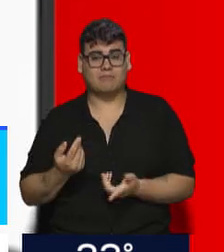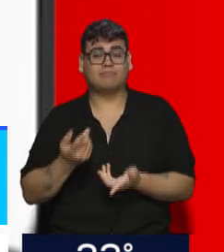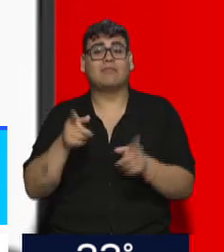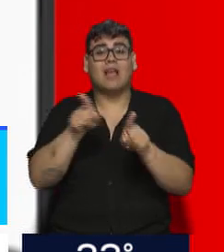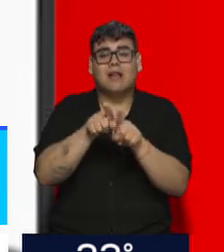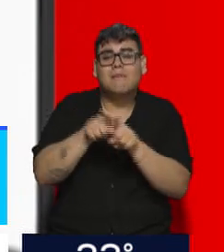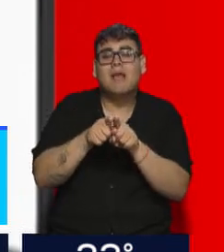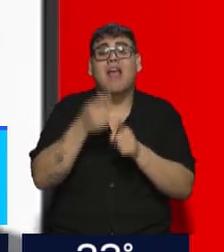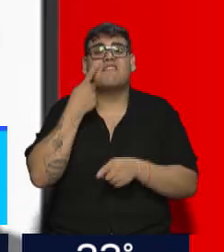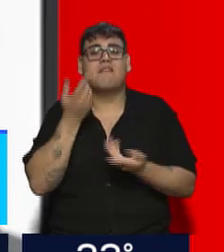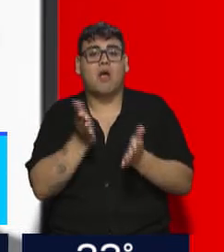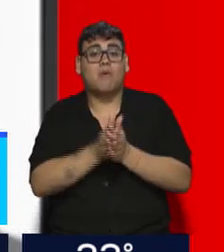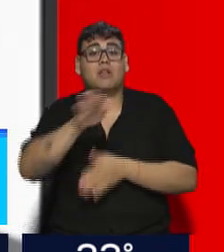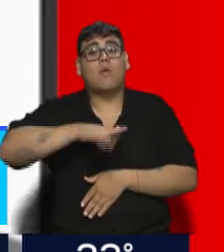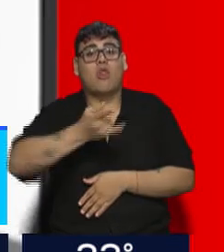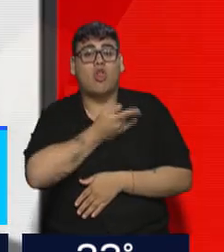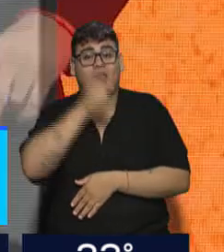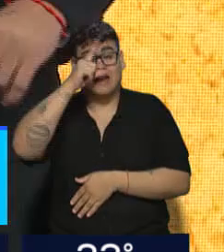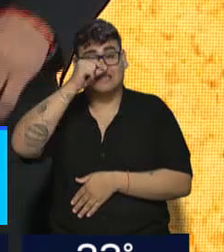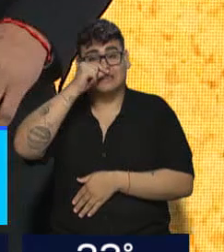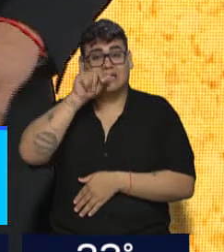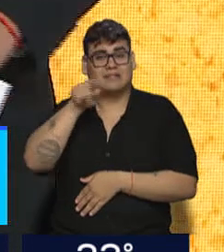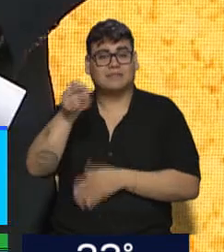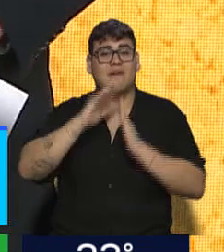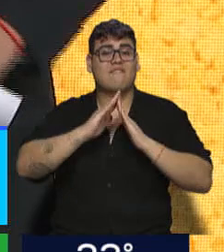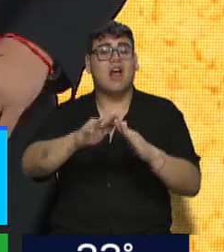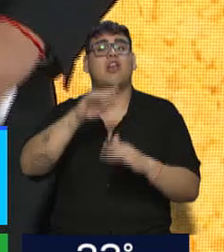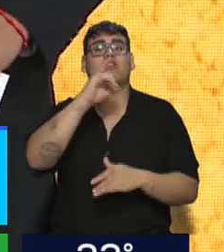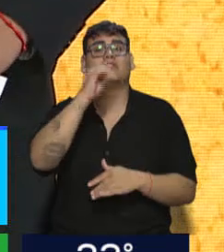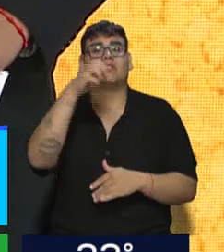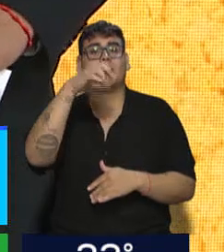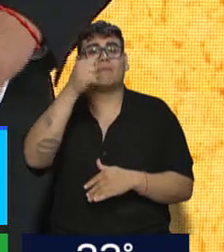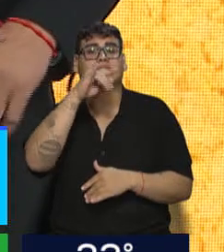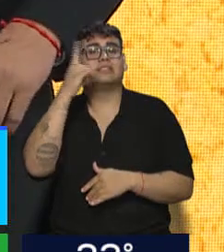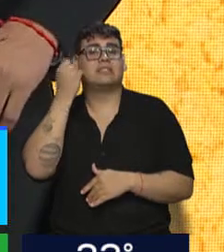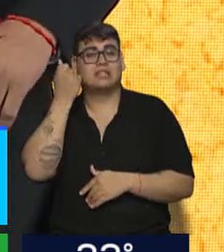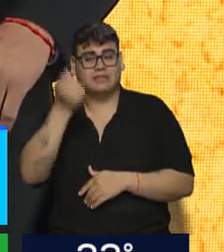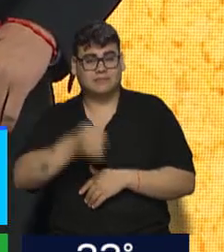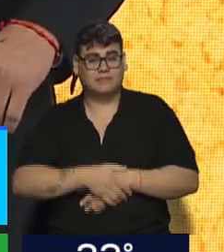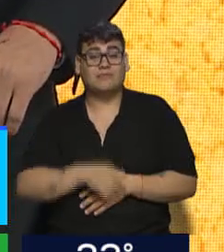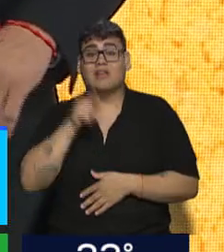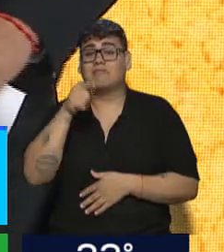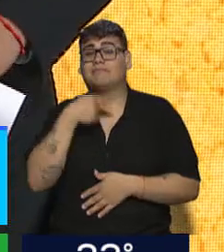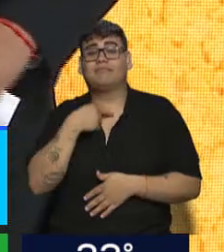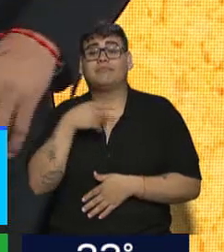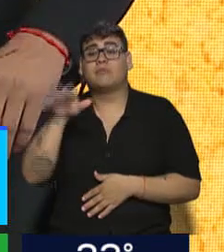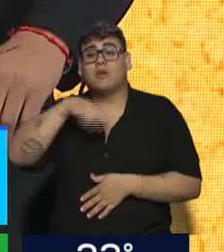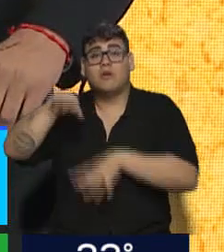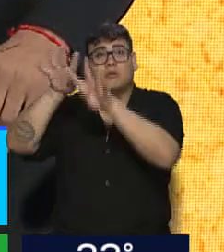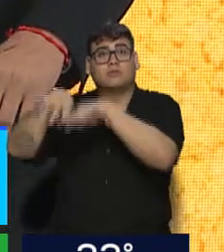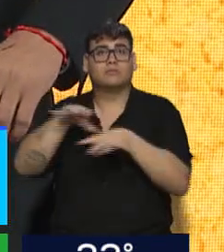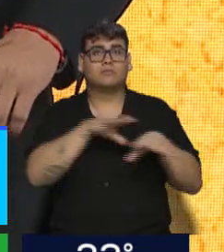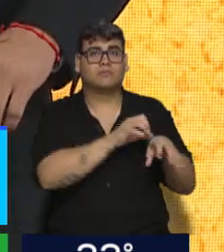y con un hermano en el departamento de las Heras en el barrio El zapallar y que en las próximas horas va a ser trasladado a un establecimiento